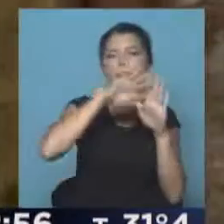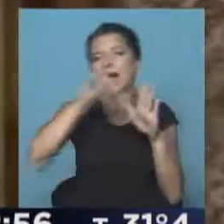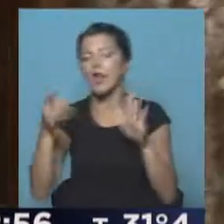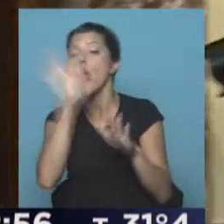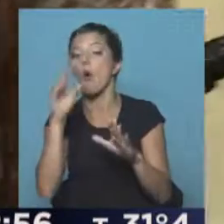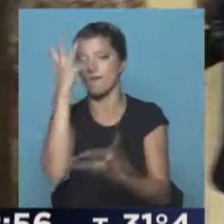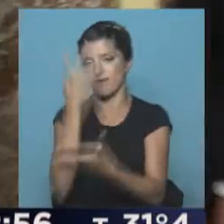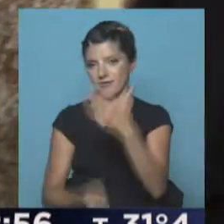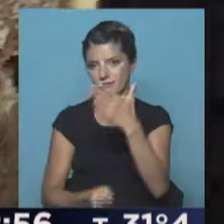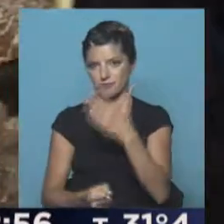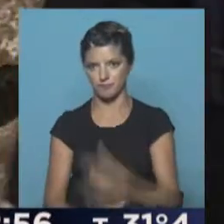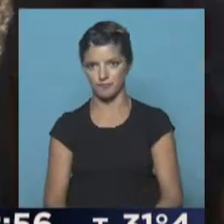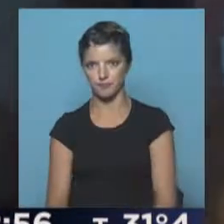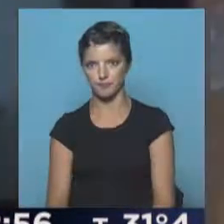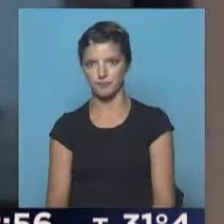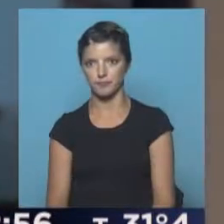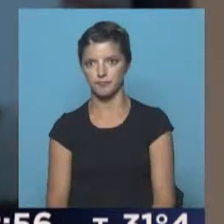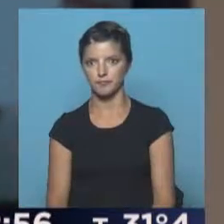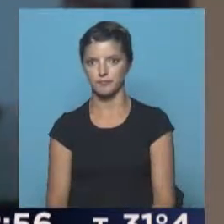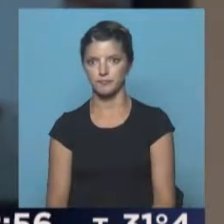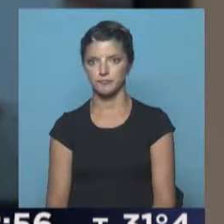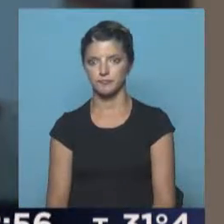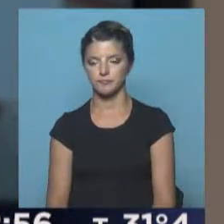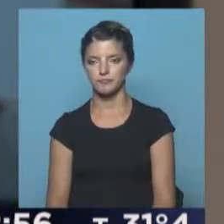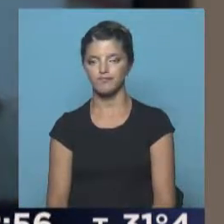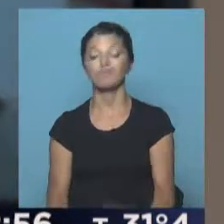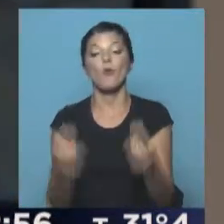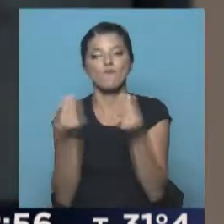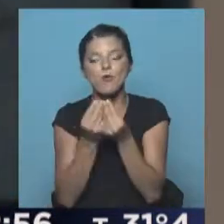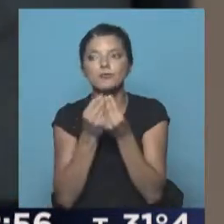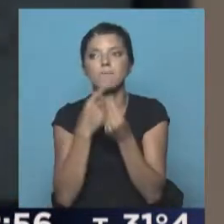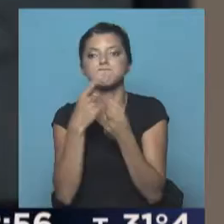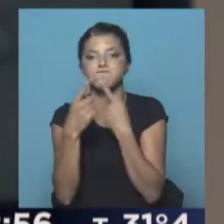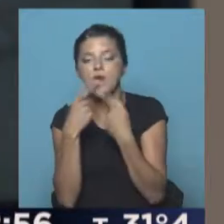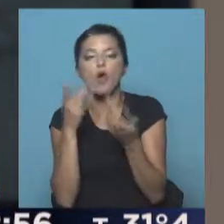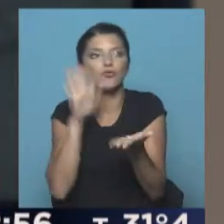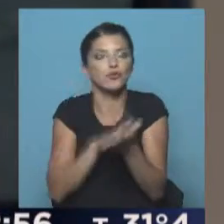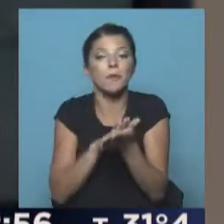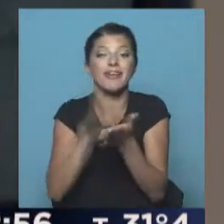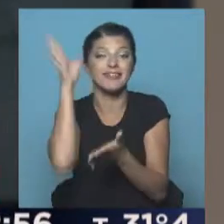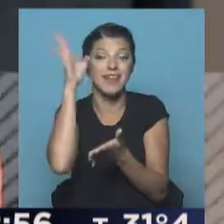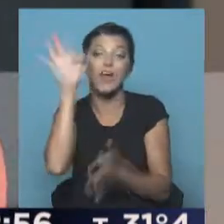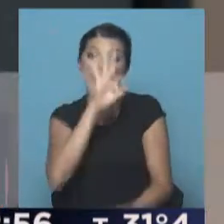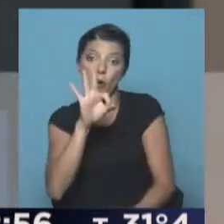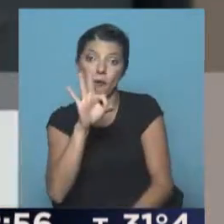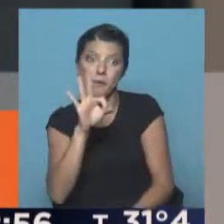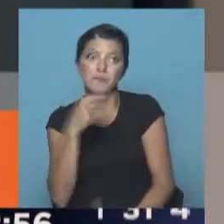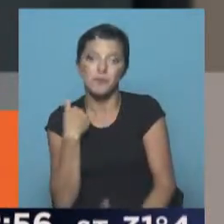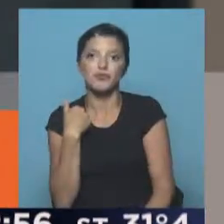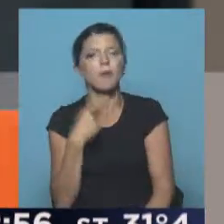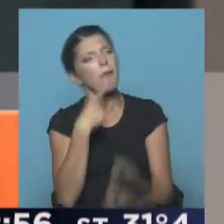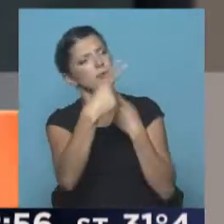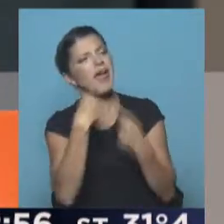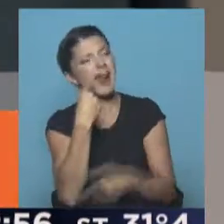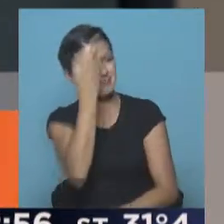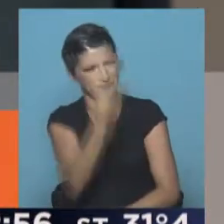Muchas preguntas para hacernos sobre Italia. o para hacerlas. Entonces elegimos hacerlas y se las vamos a hacer